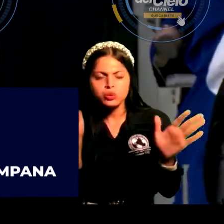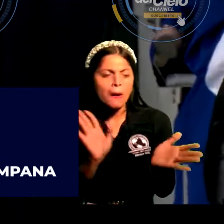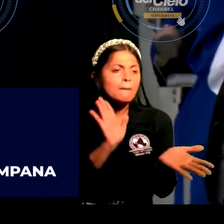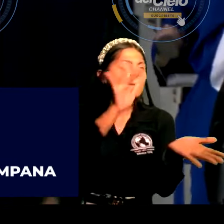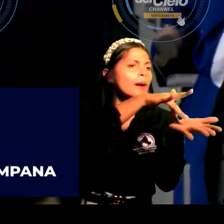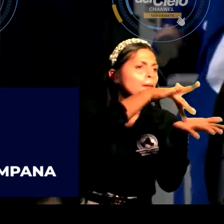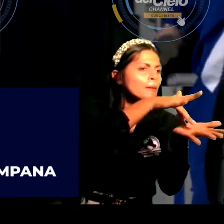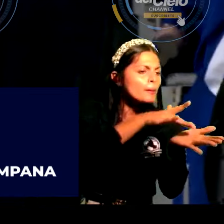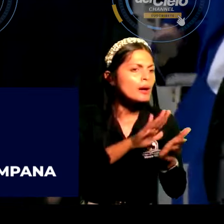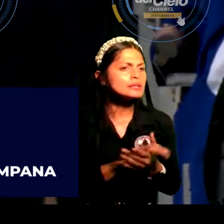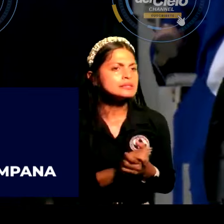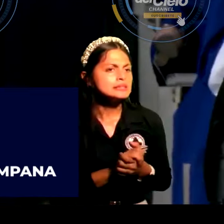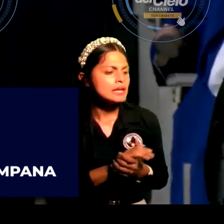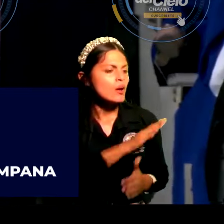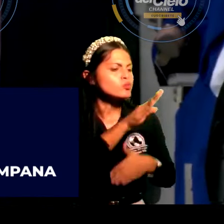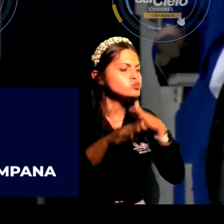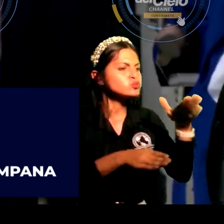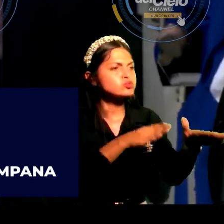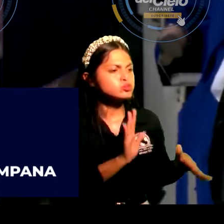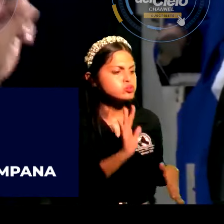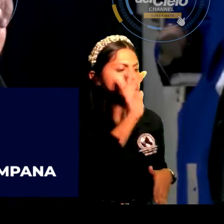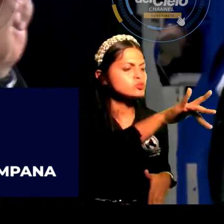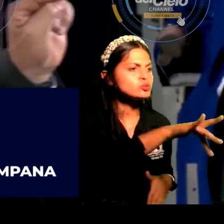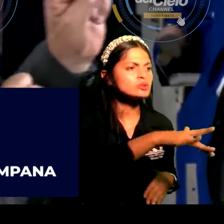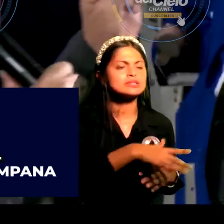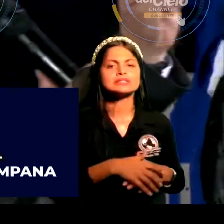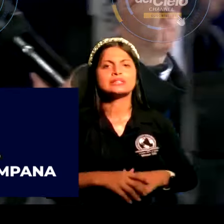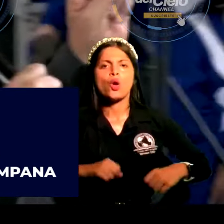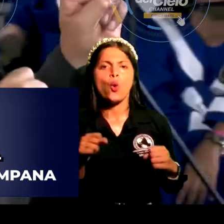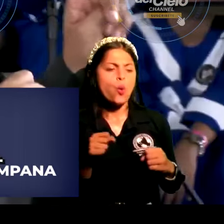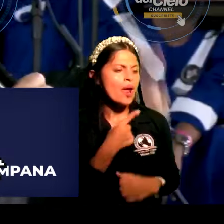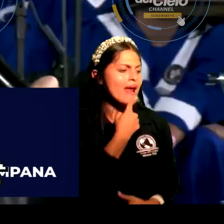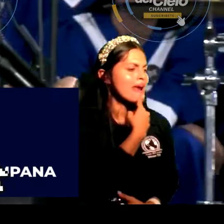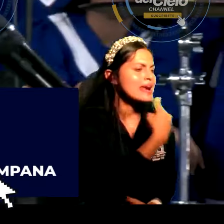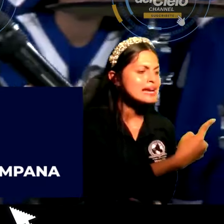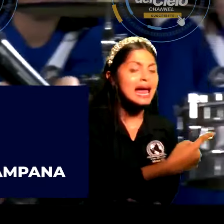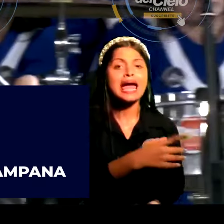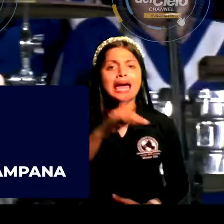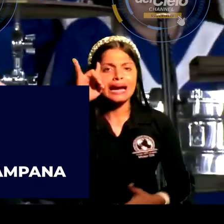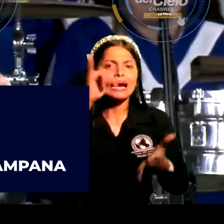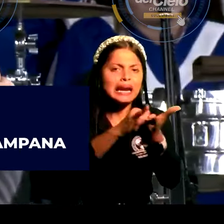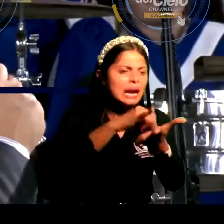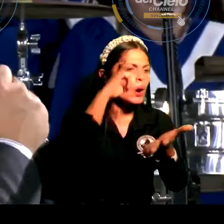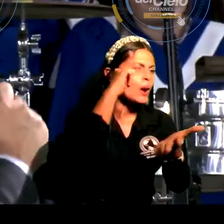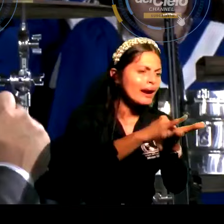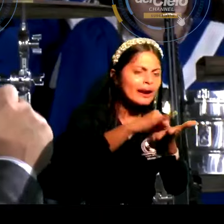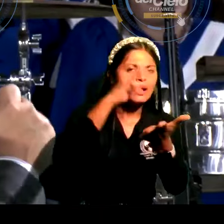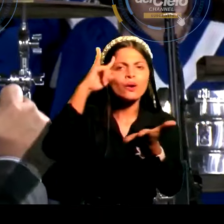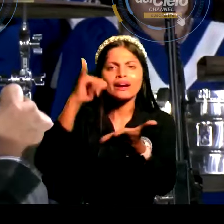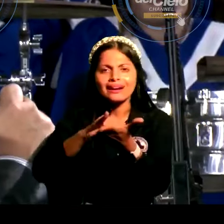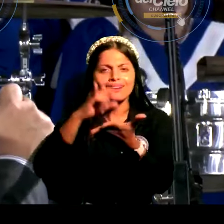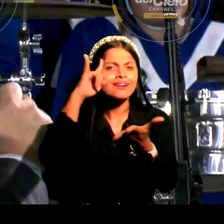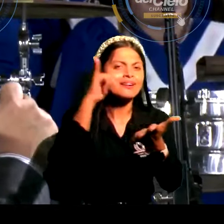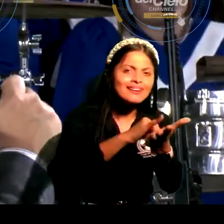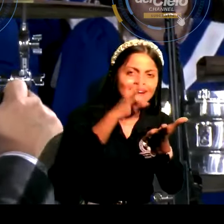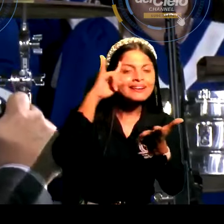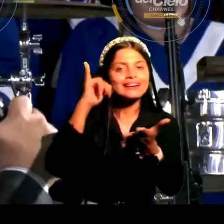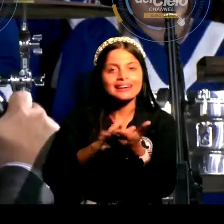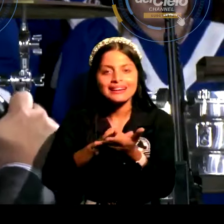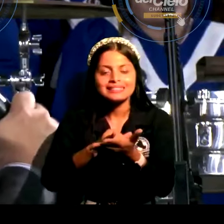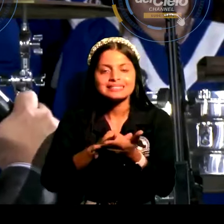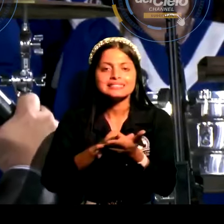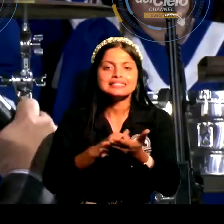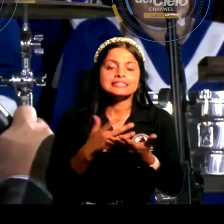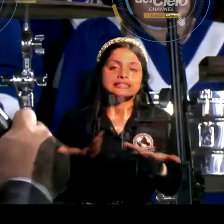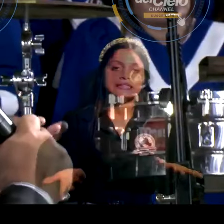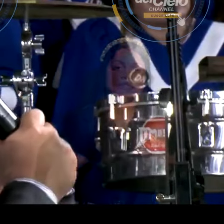el gallinero. Y las gallinas comenzaban a decir, creo, creo, creo. Y creyendo y todo, la